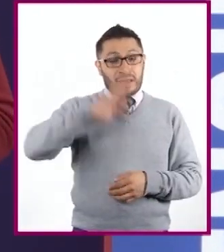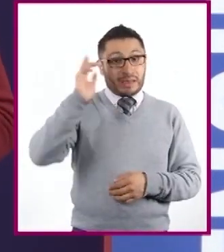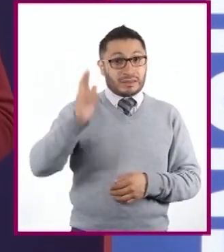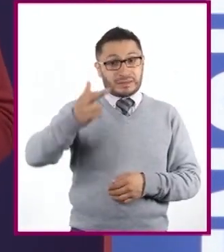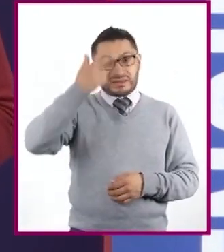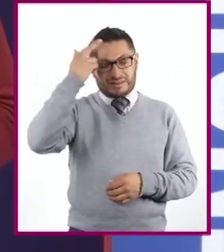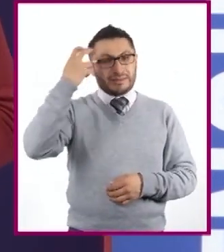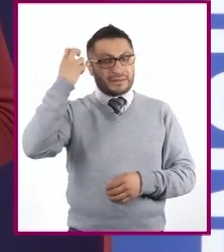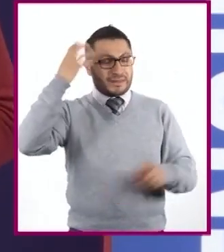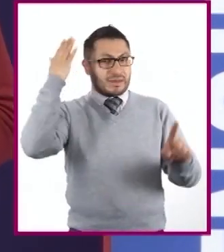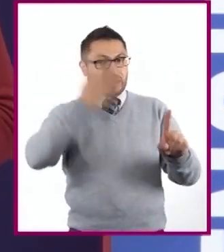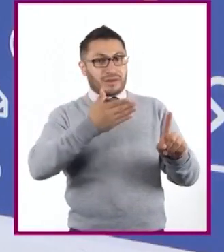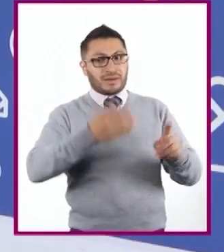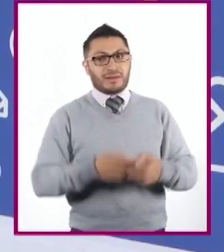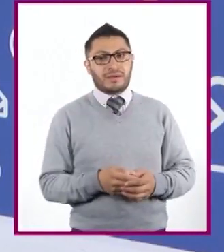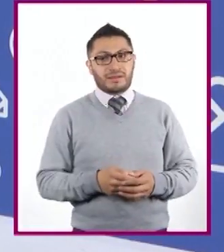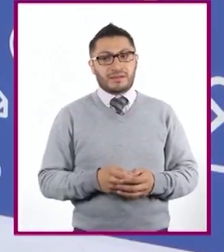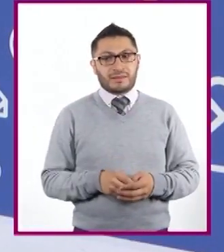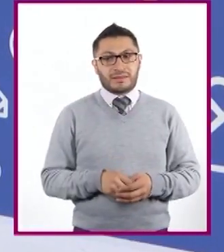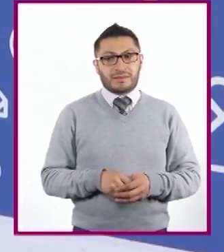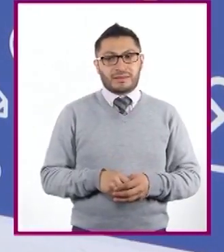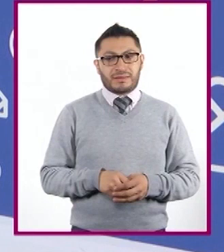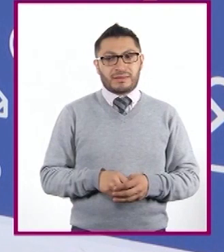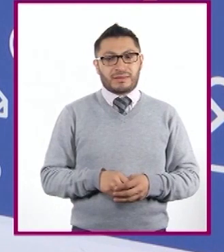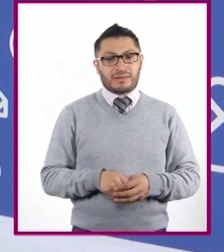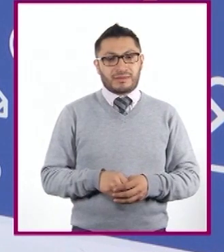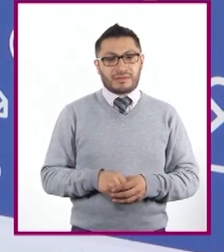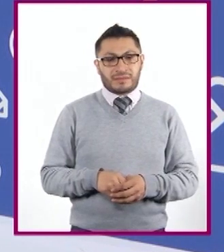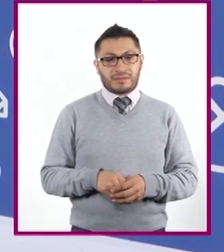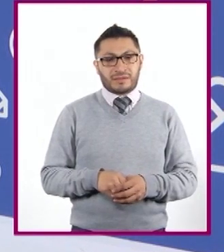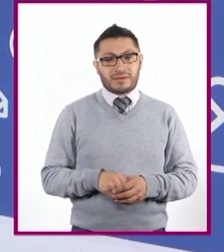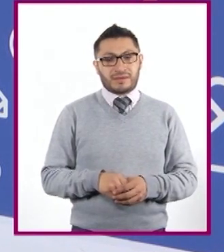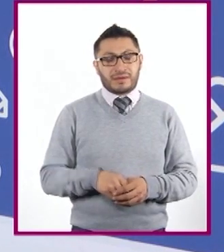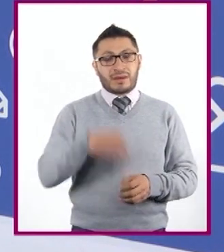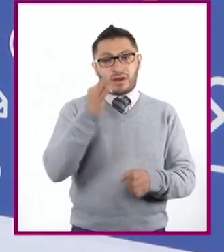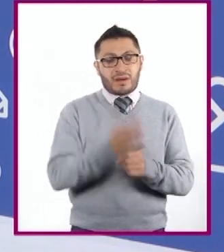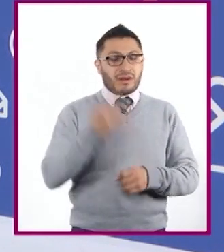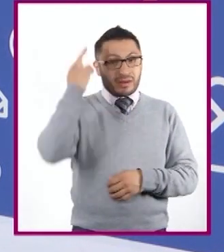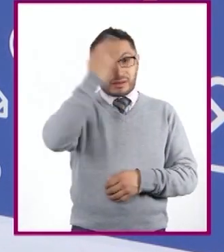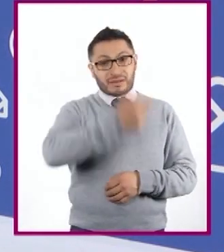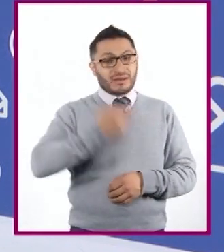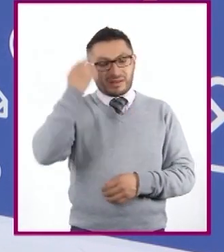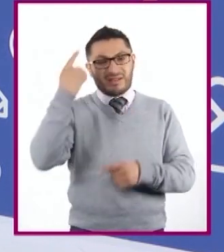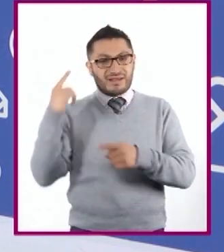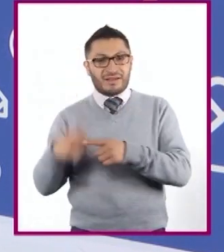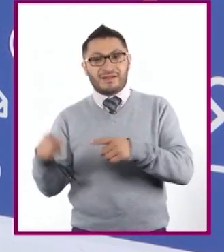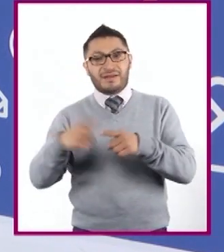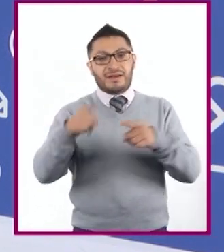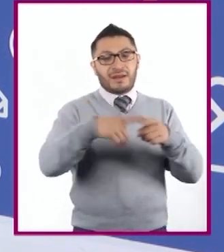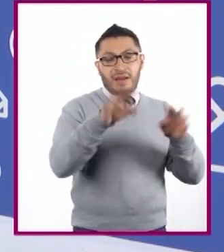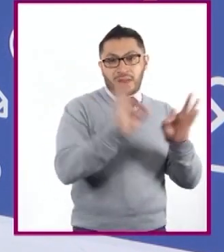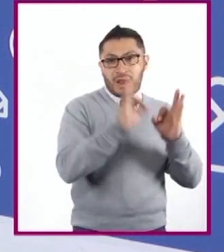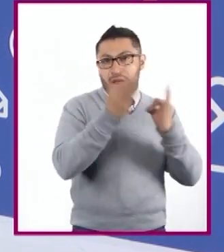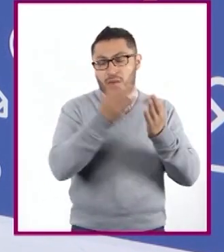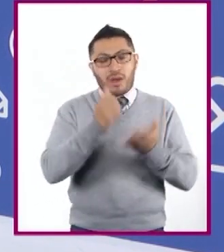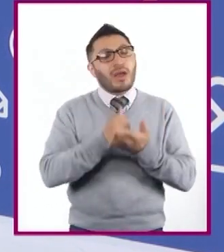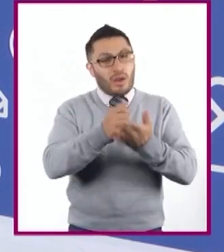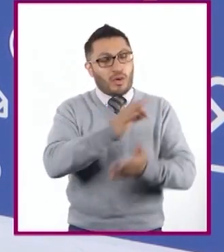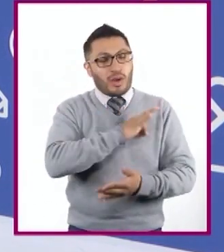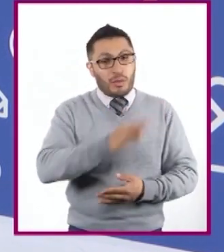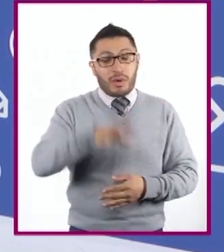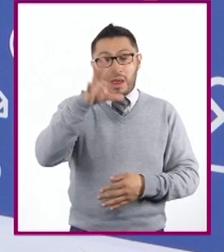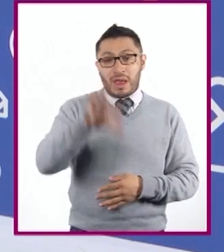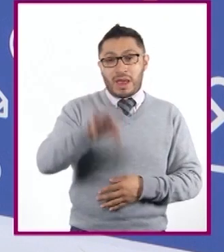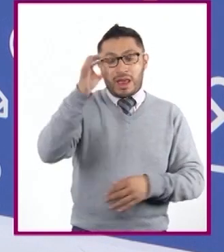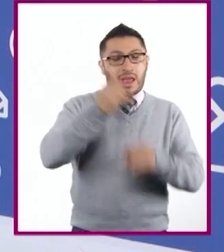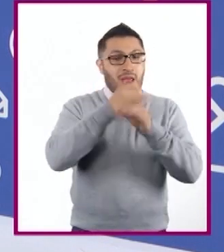vista este objetivo. Hasta el momento hemos revisado diversas estrategias que nos pueden ayudar a